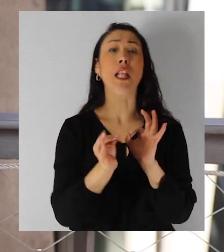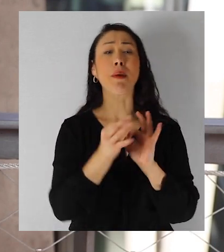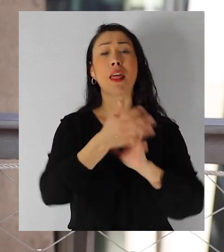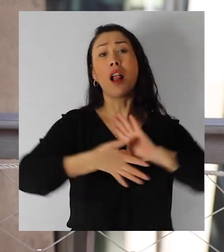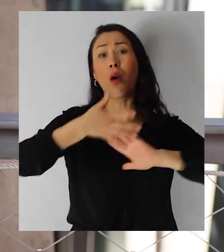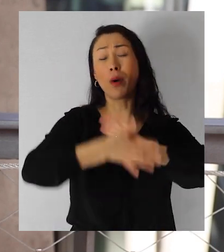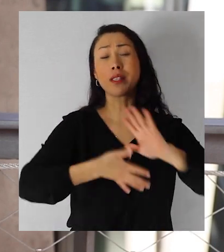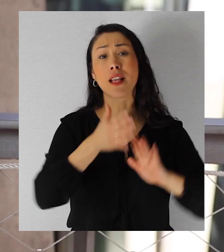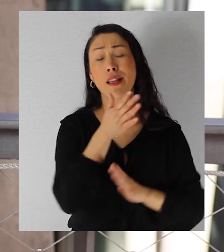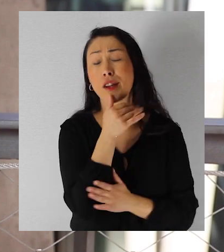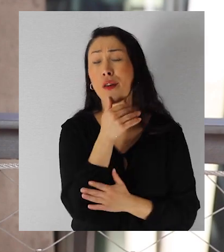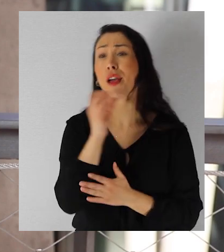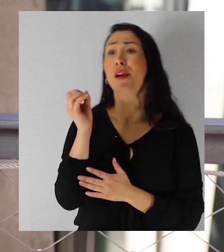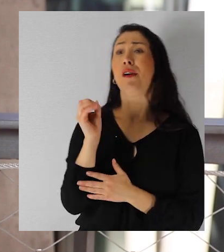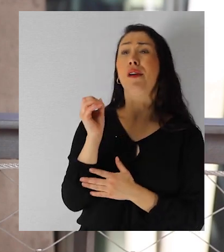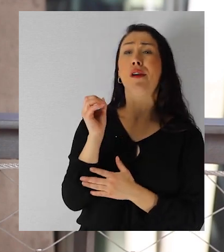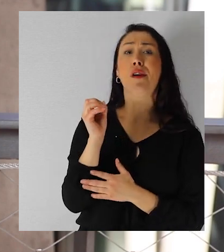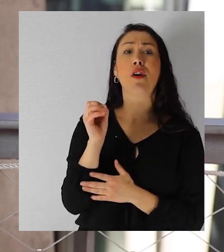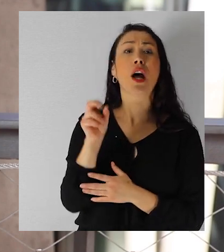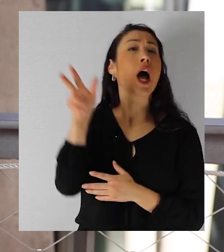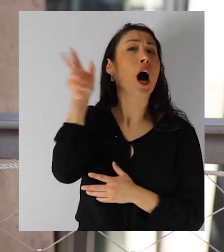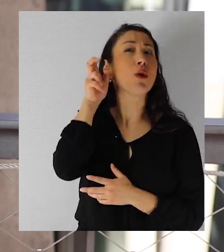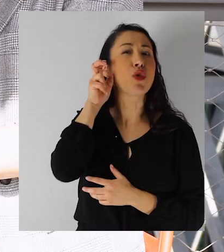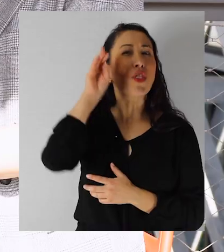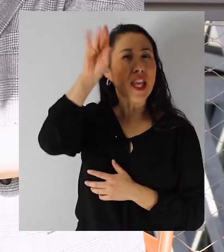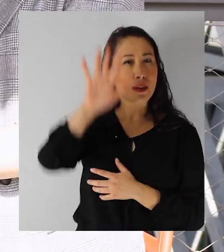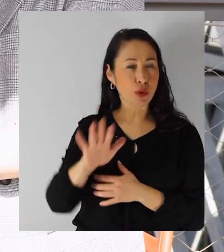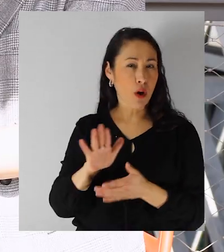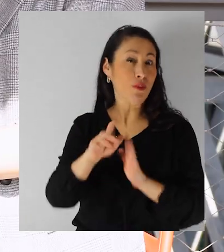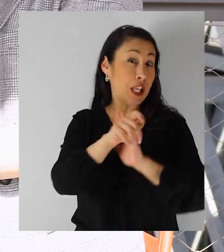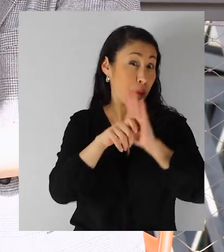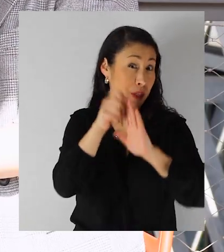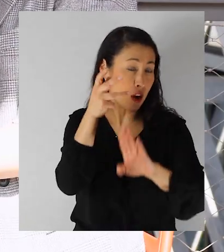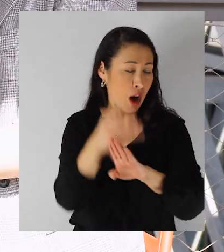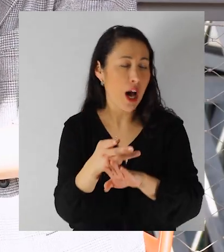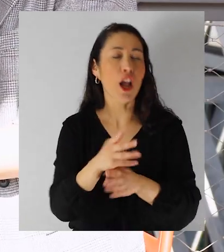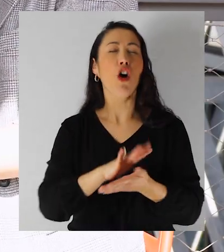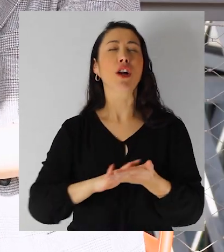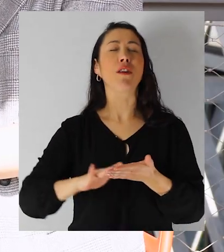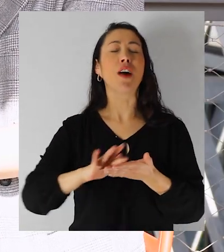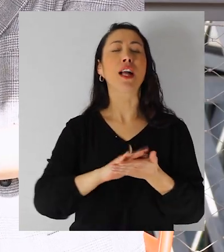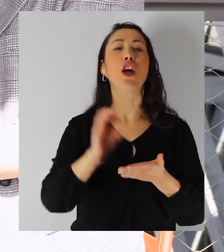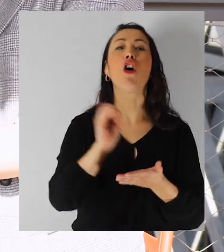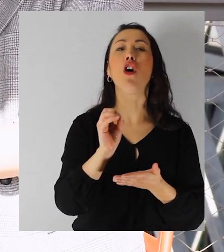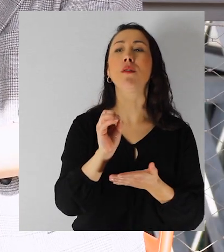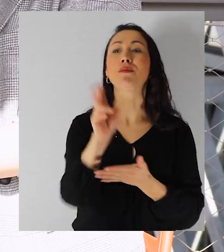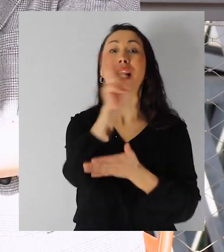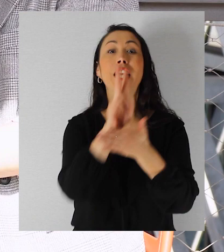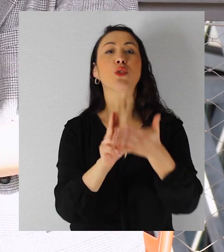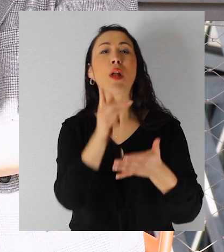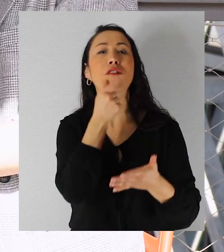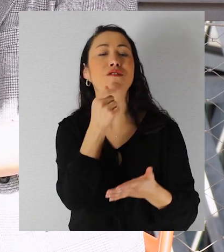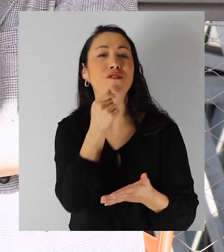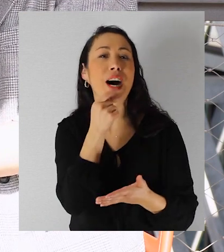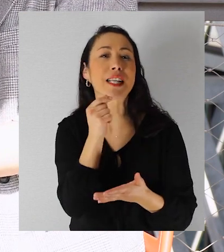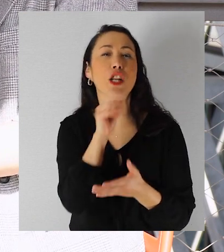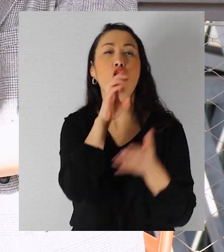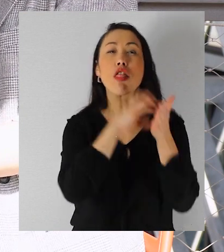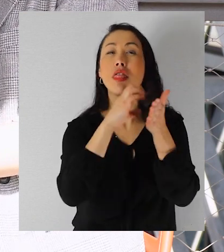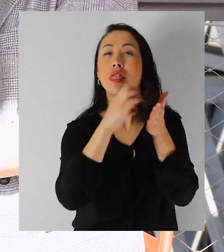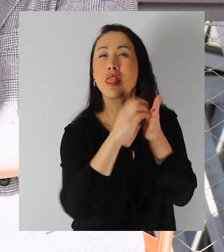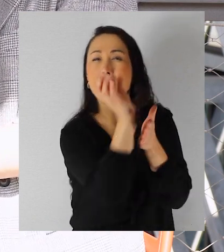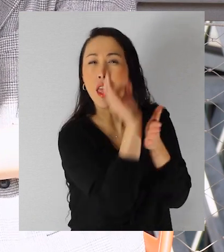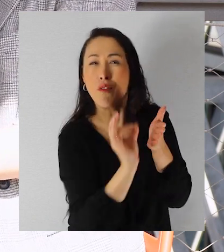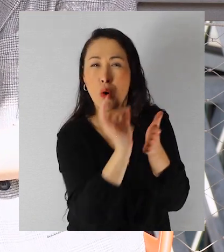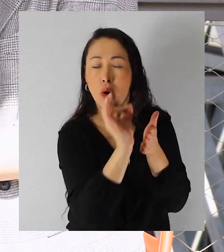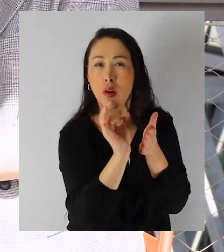de señas o de audiodescripción, si es que hay un video, o de braille o de lectura fácil con los iconos, etcétera. Y por